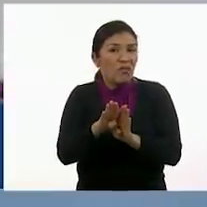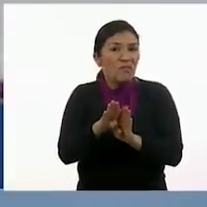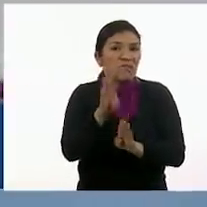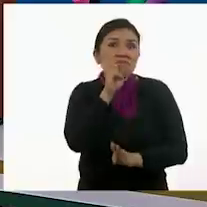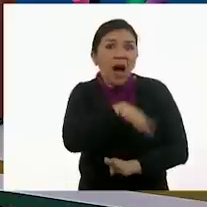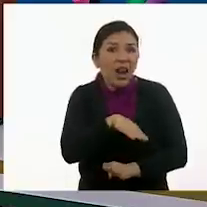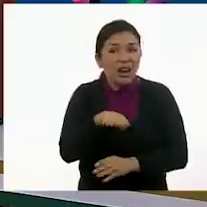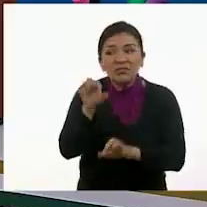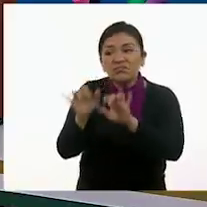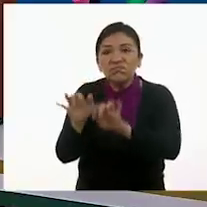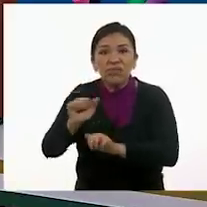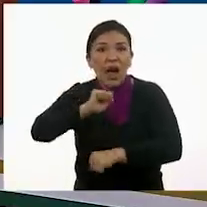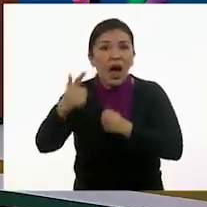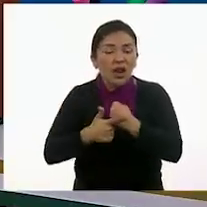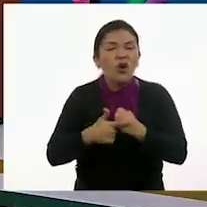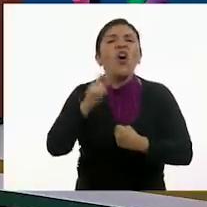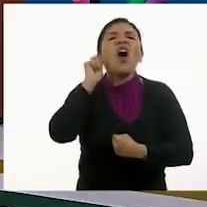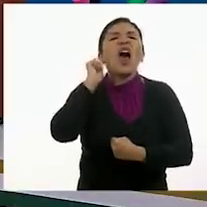qué?